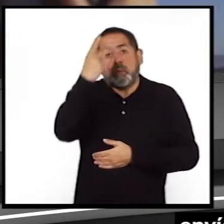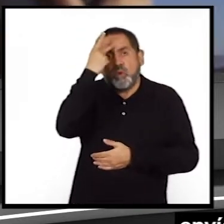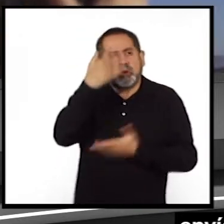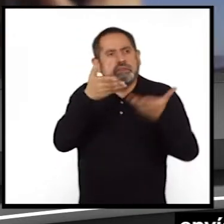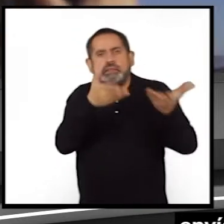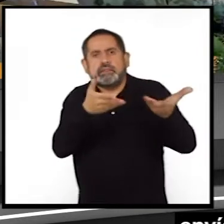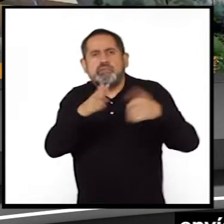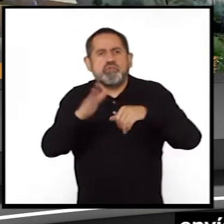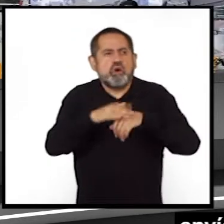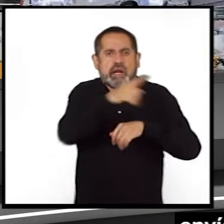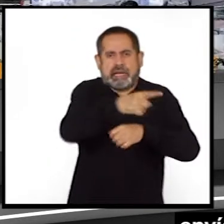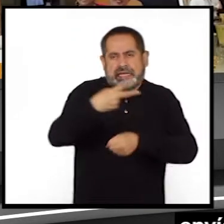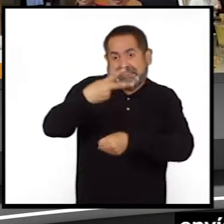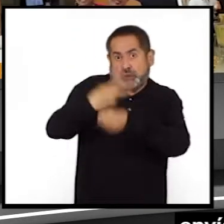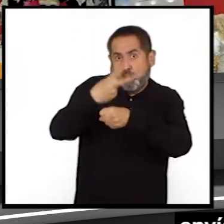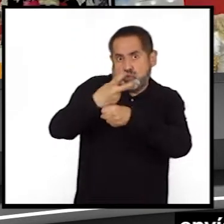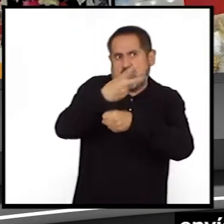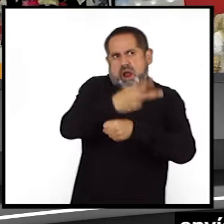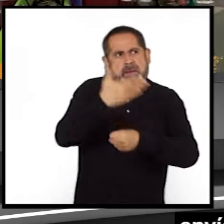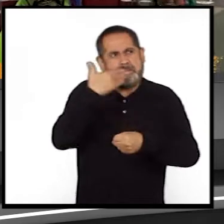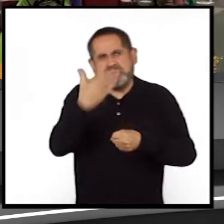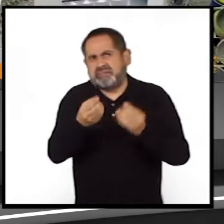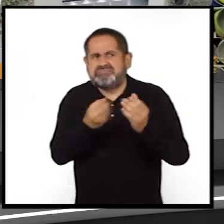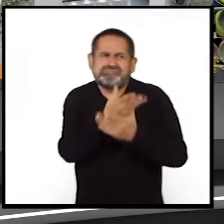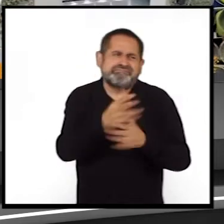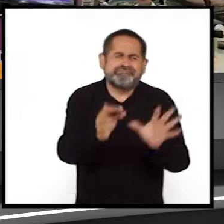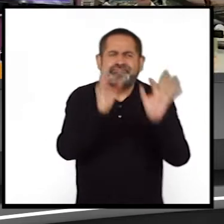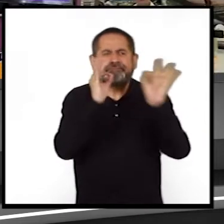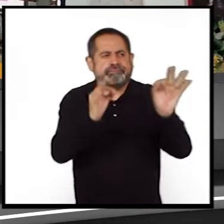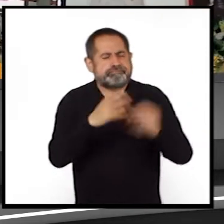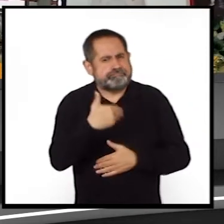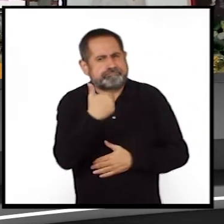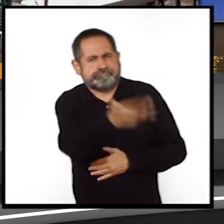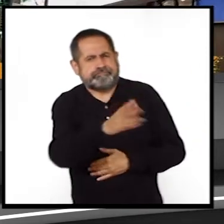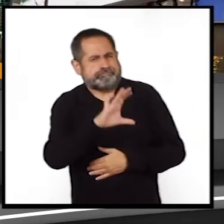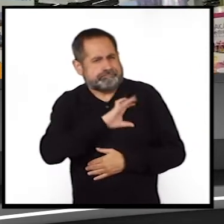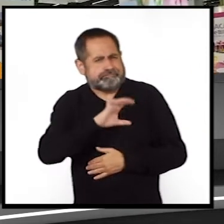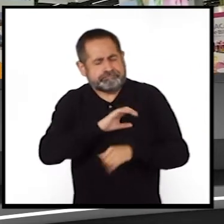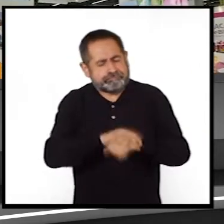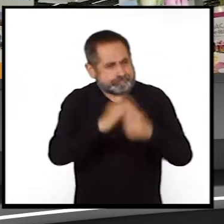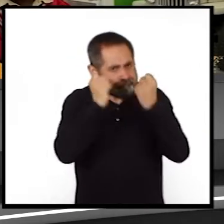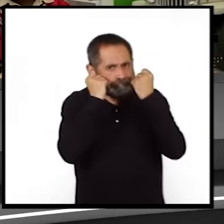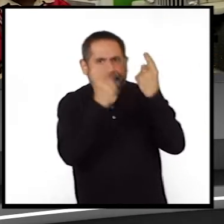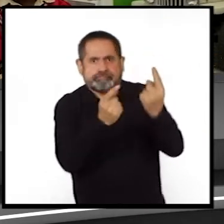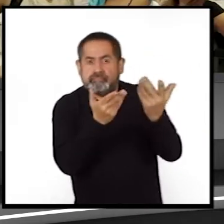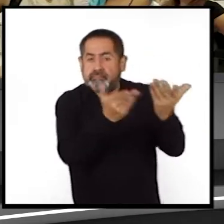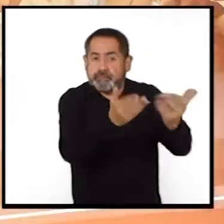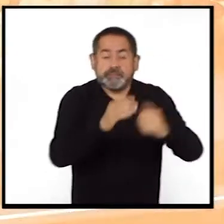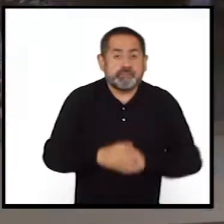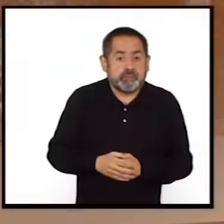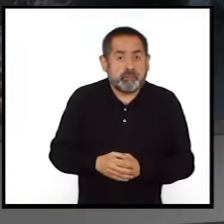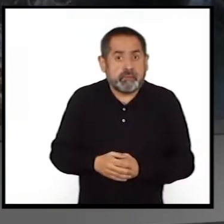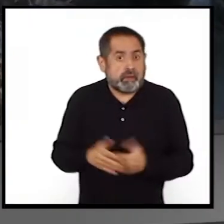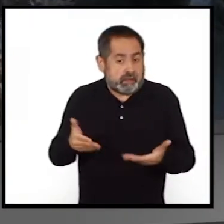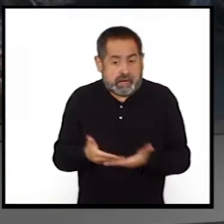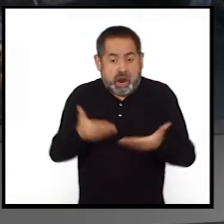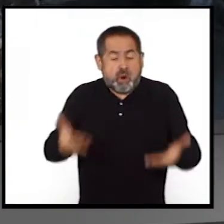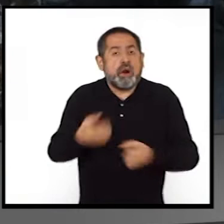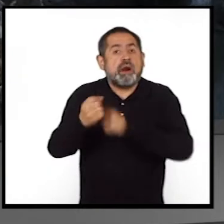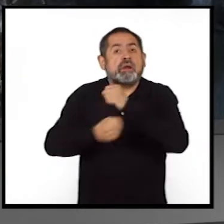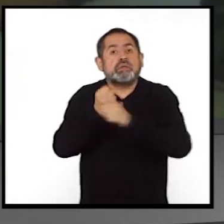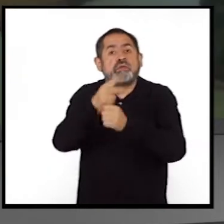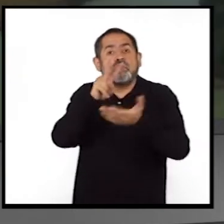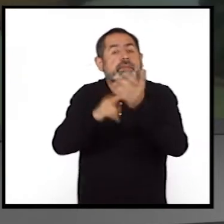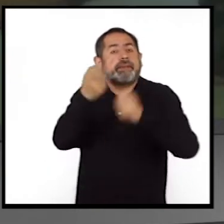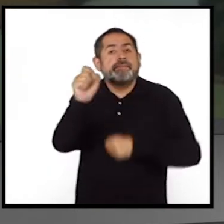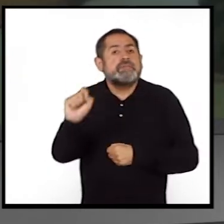Potosí por esa exitosísima segunda edición. Les refrendamos nuestra amistad y nuestra admiración. Hoy en este